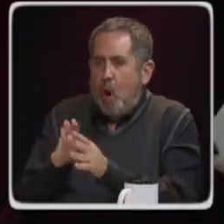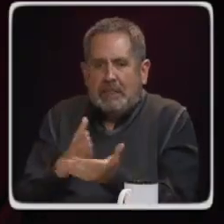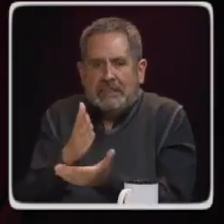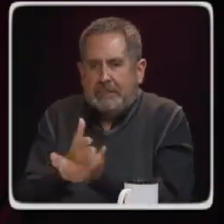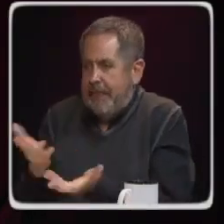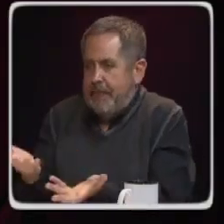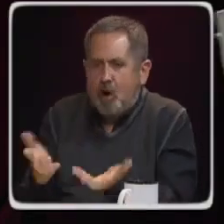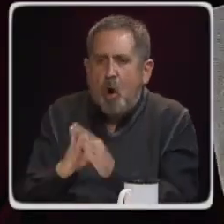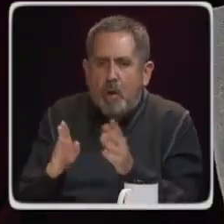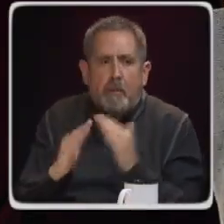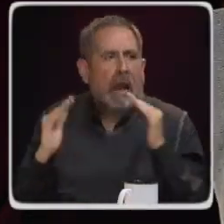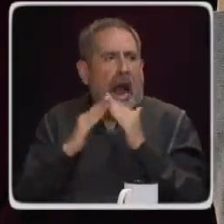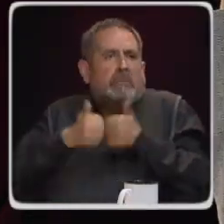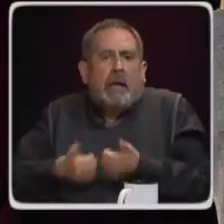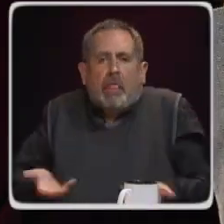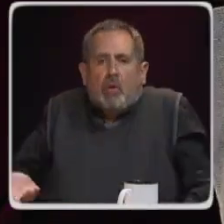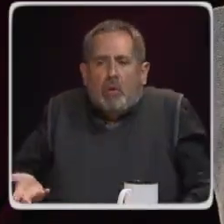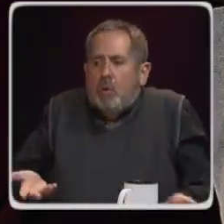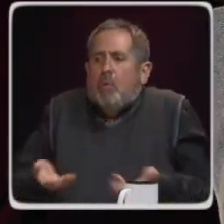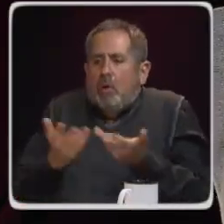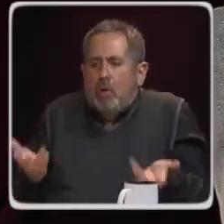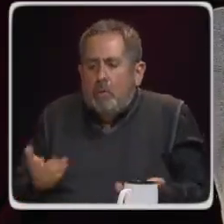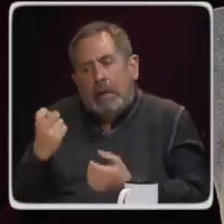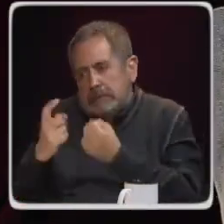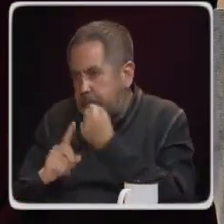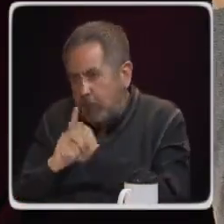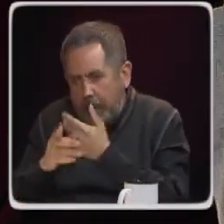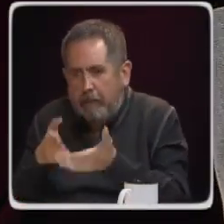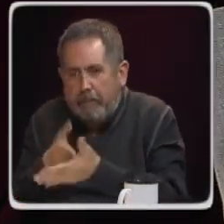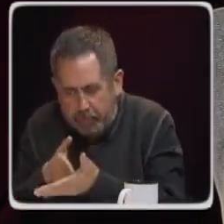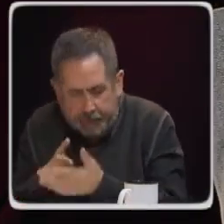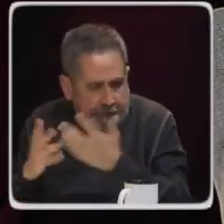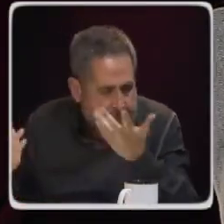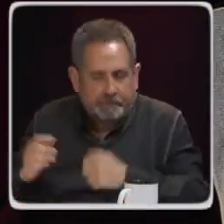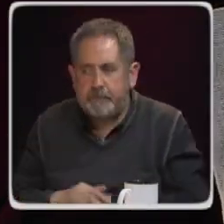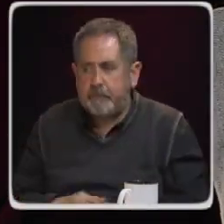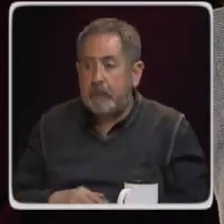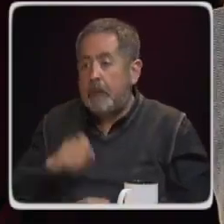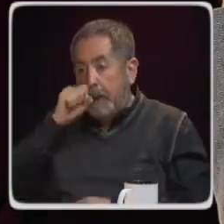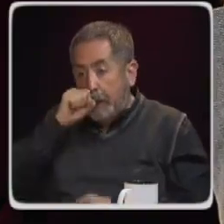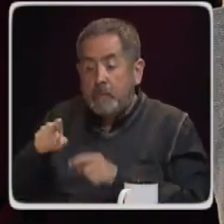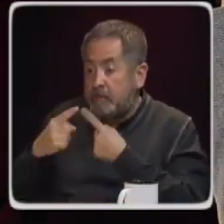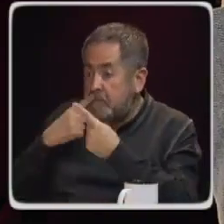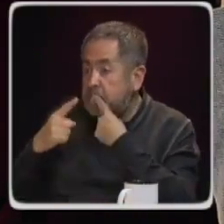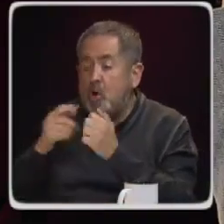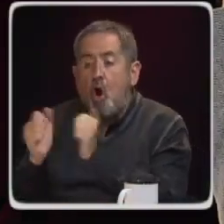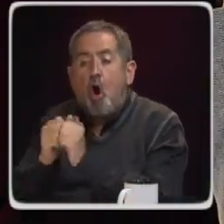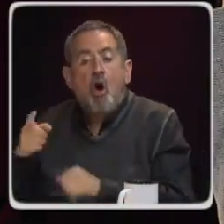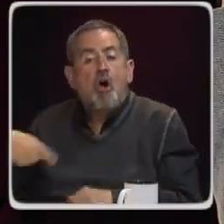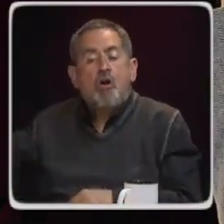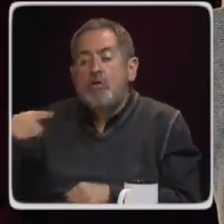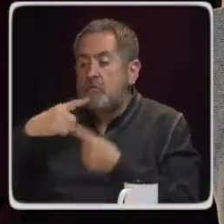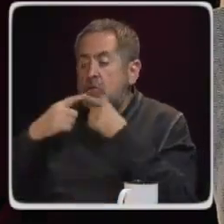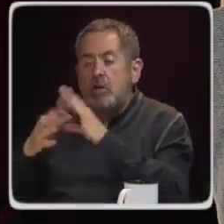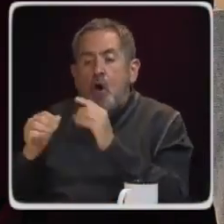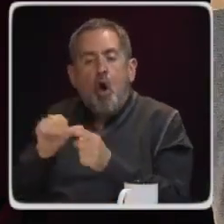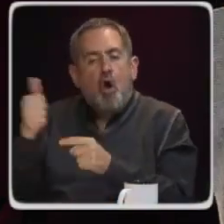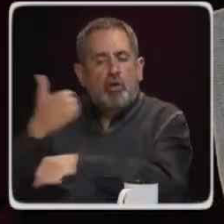pueden llegar a la escuela, no pueden llegar al centro, no pueden ir a su destino. La identificación clara de que son